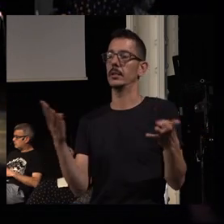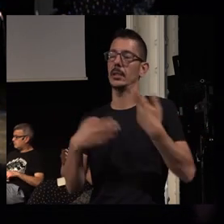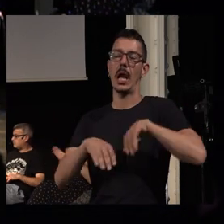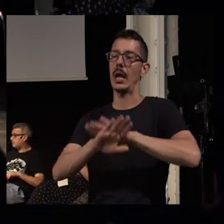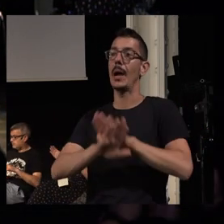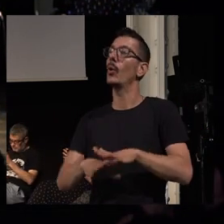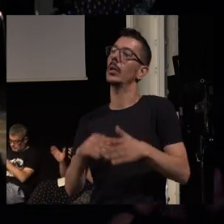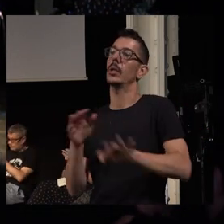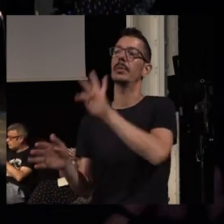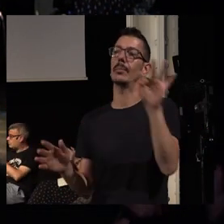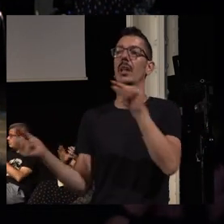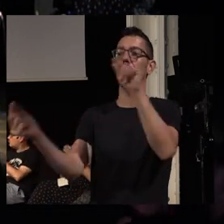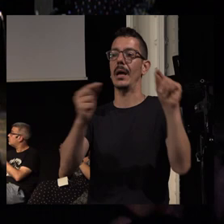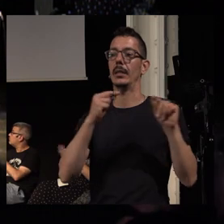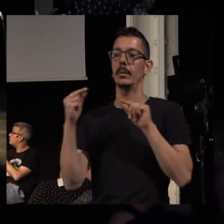si queréis.